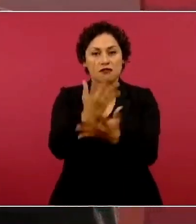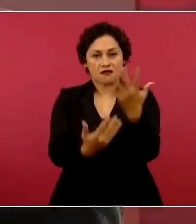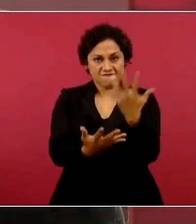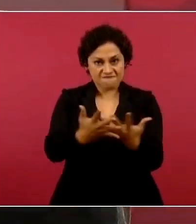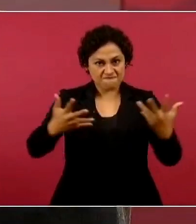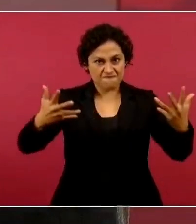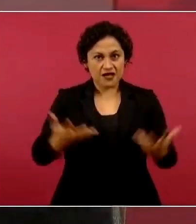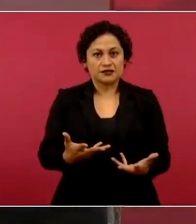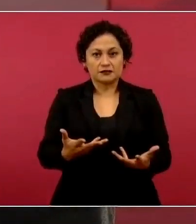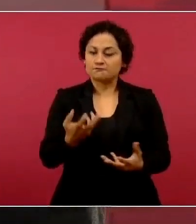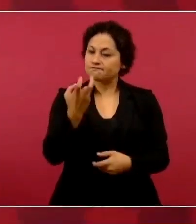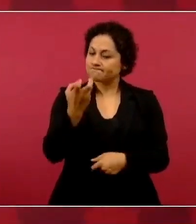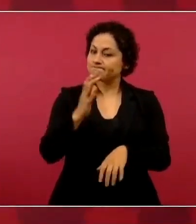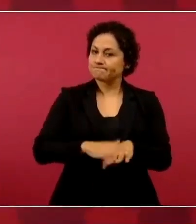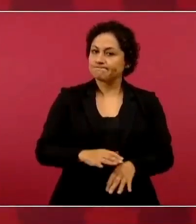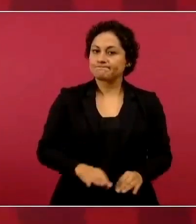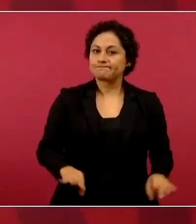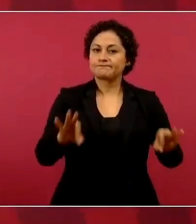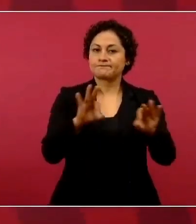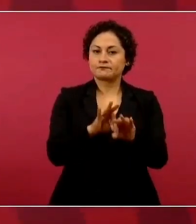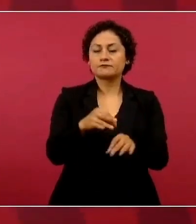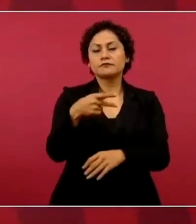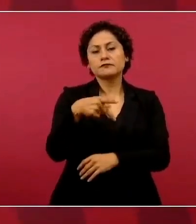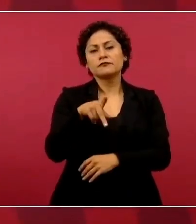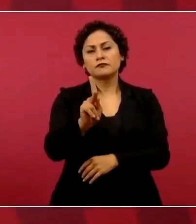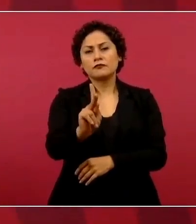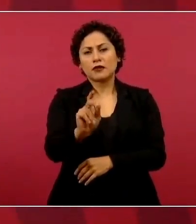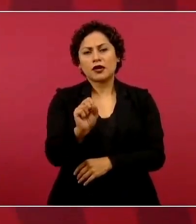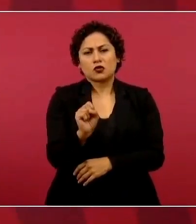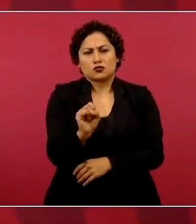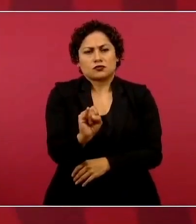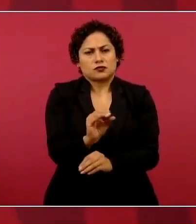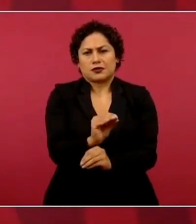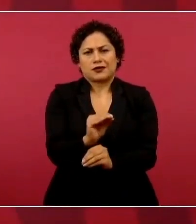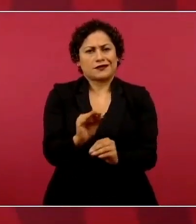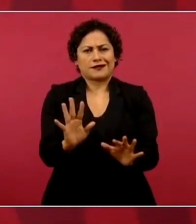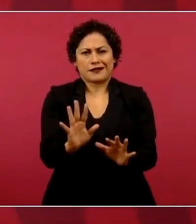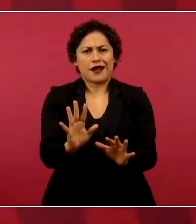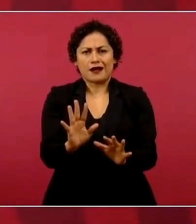sí considero importante definir teóricamente